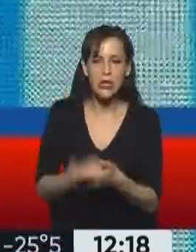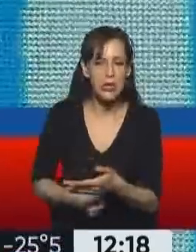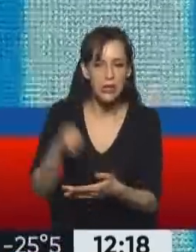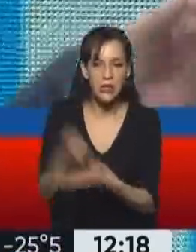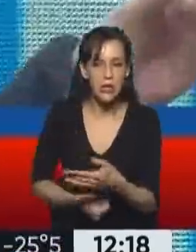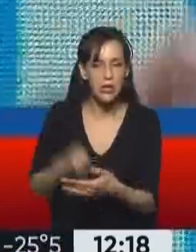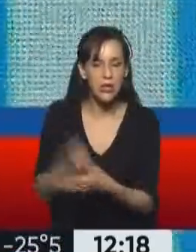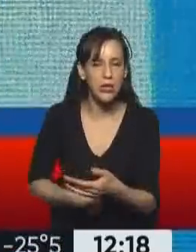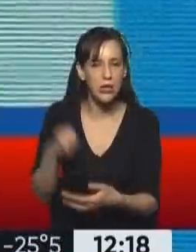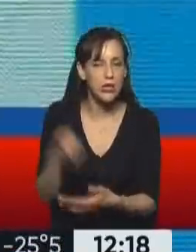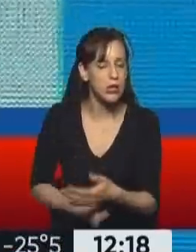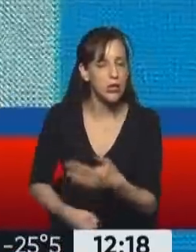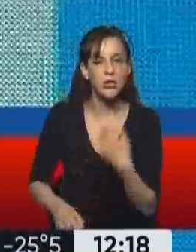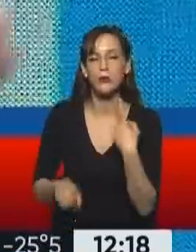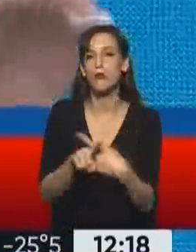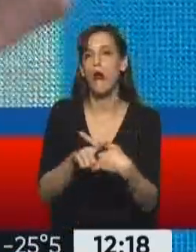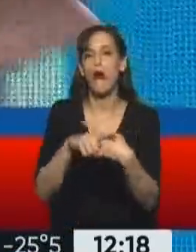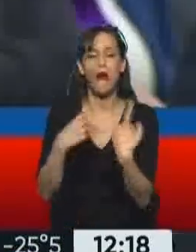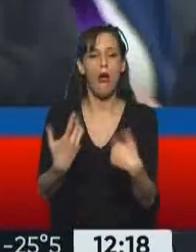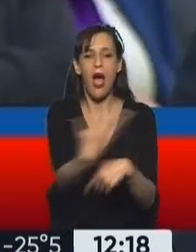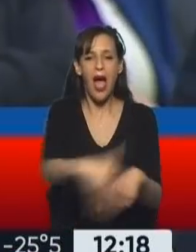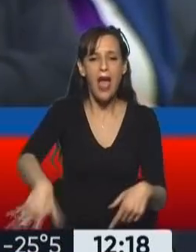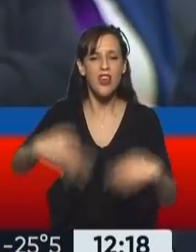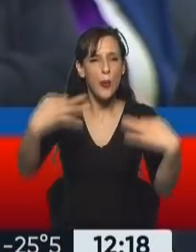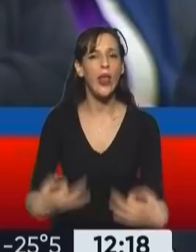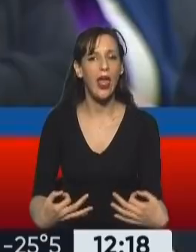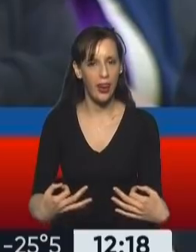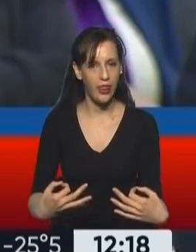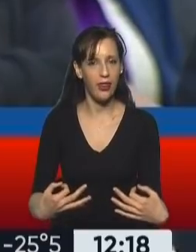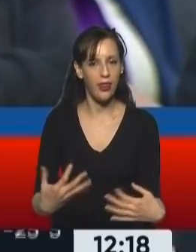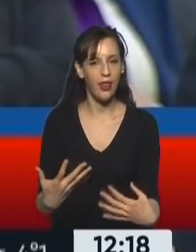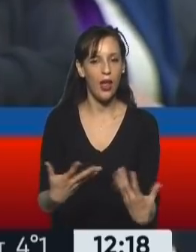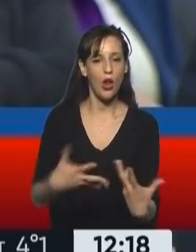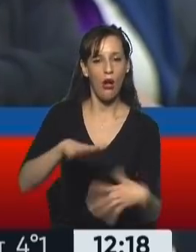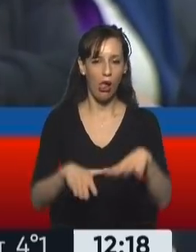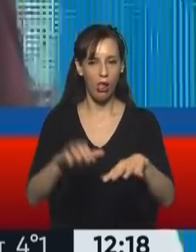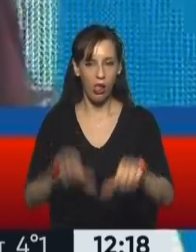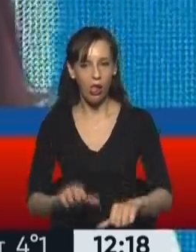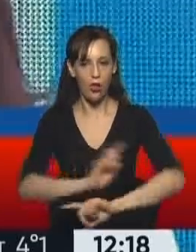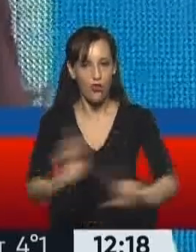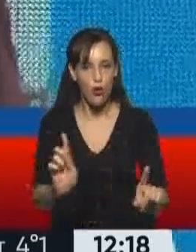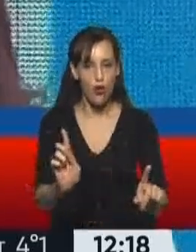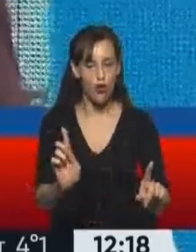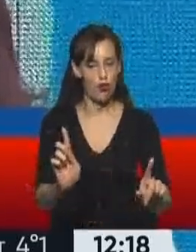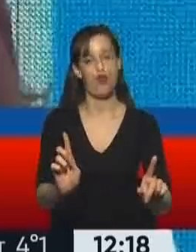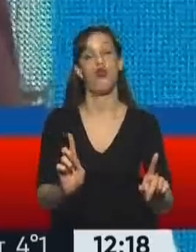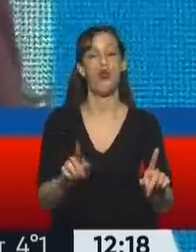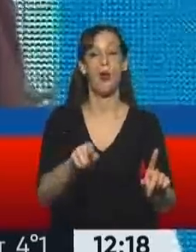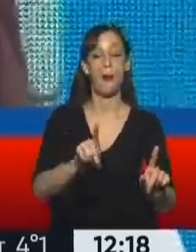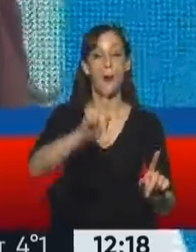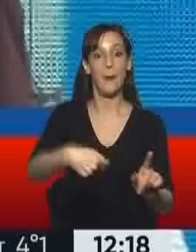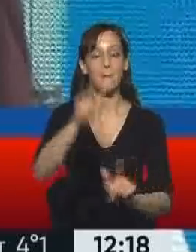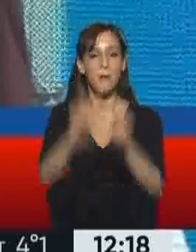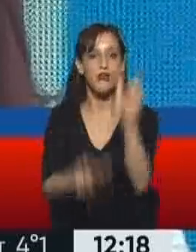pelean para un cordón cuneta, para una vereda, cuestiones que parecen menores, pero que hacen a que nuestra gente pueda